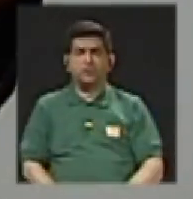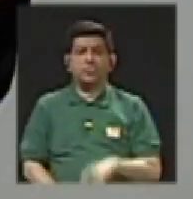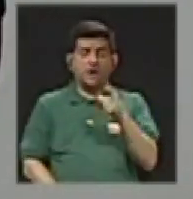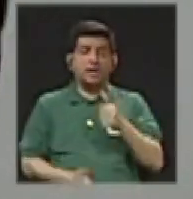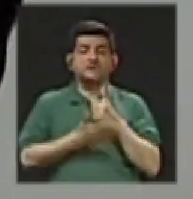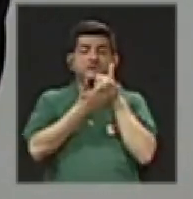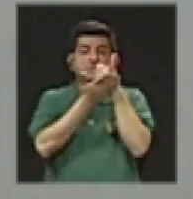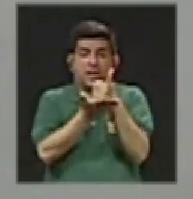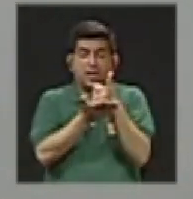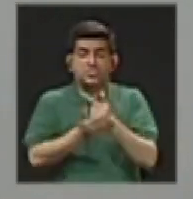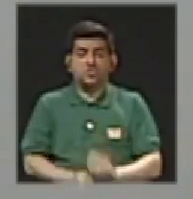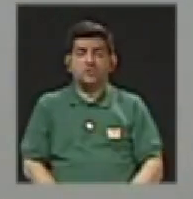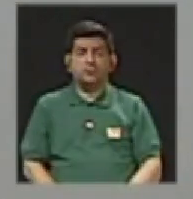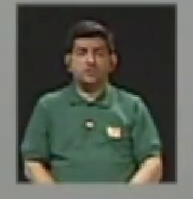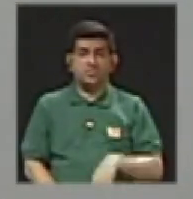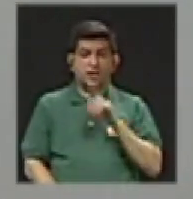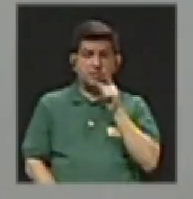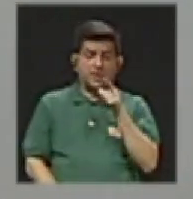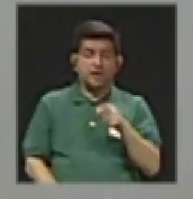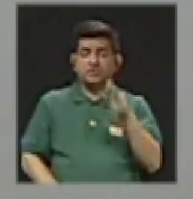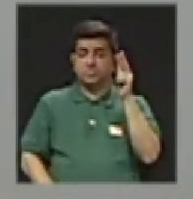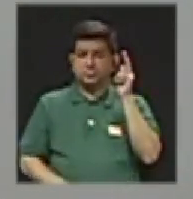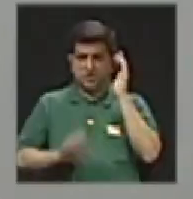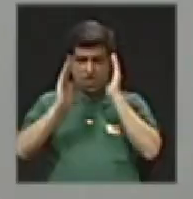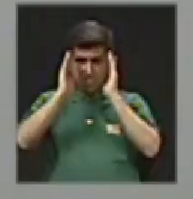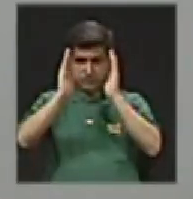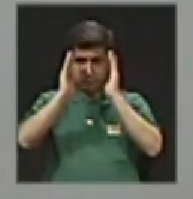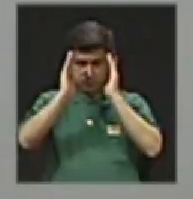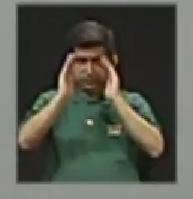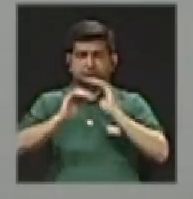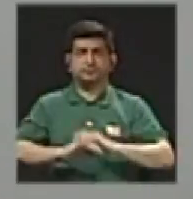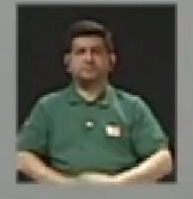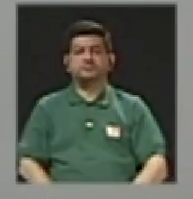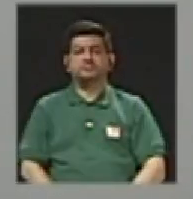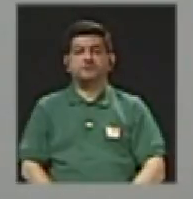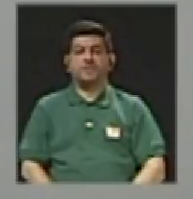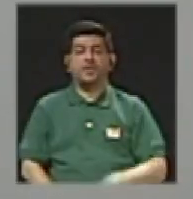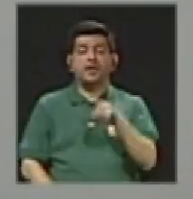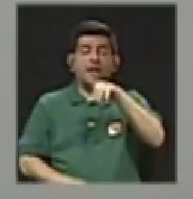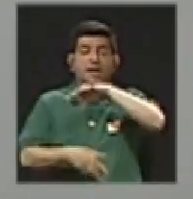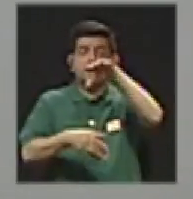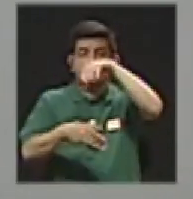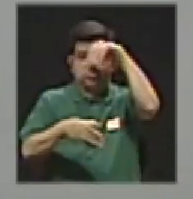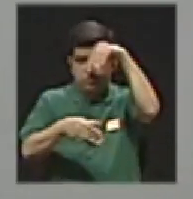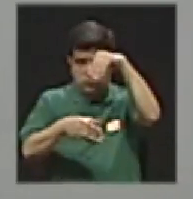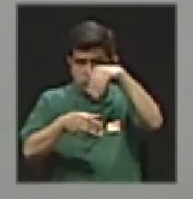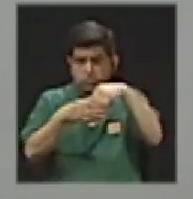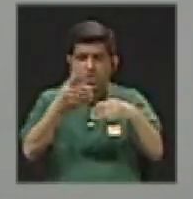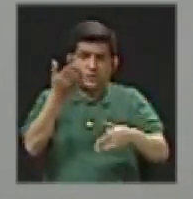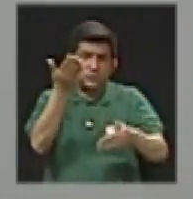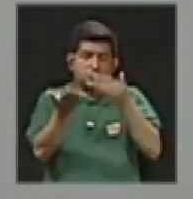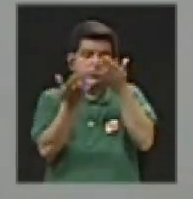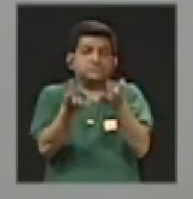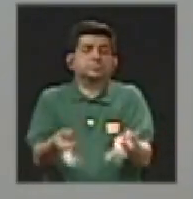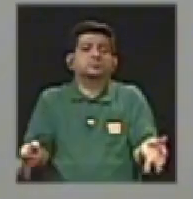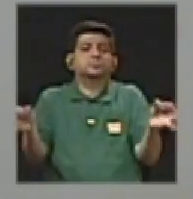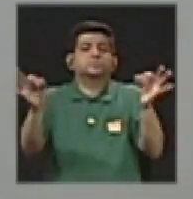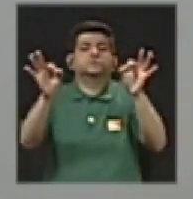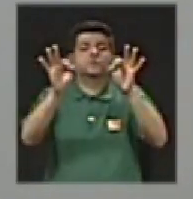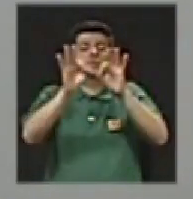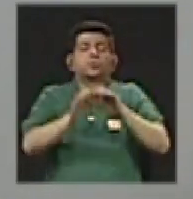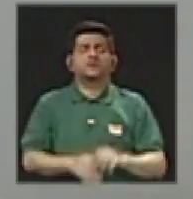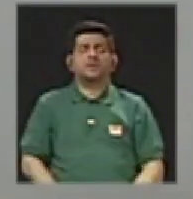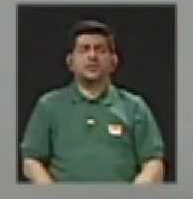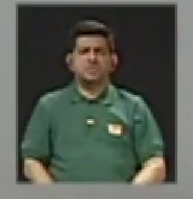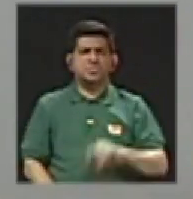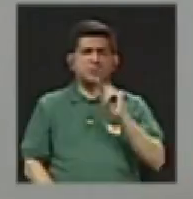de base para lo que ustedes van a escuchar en este contexto. Y tal vez vale la pena insertar